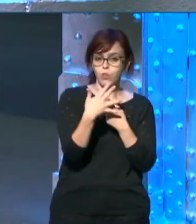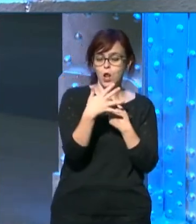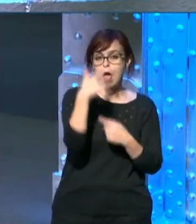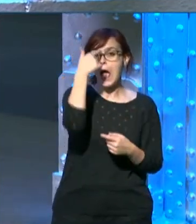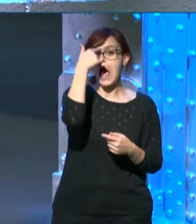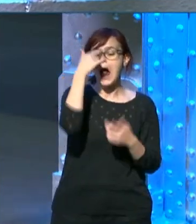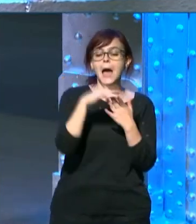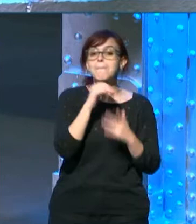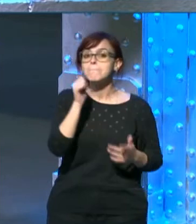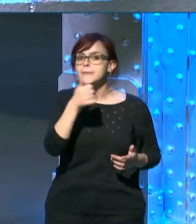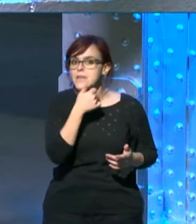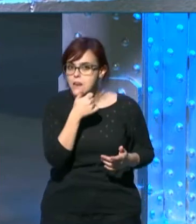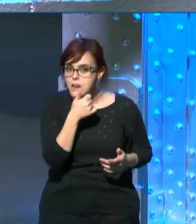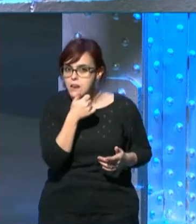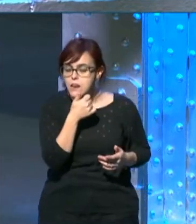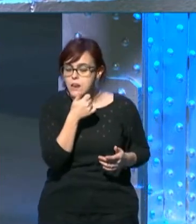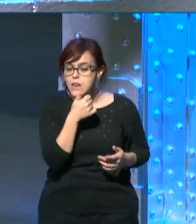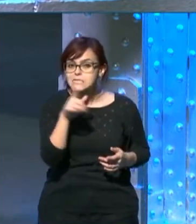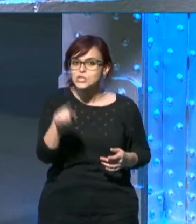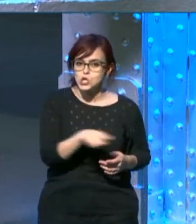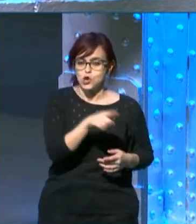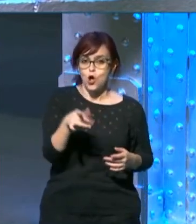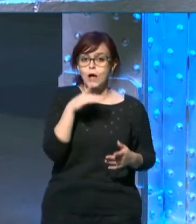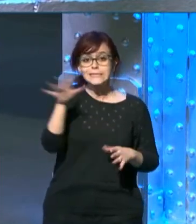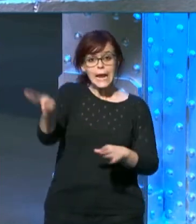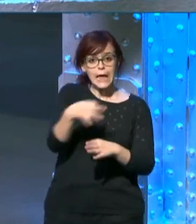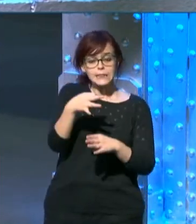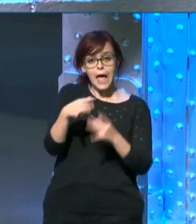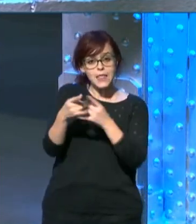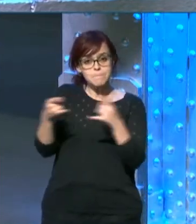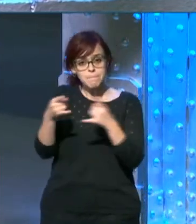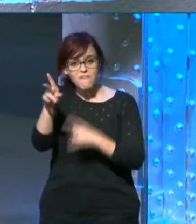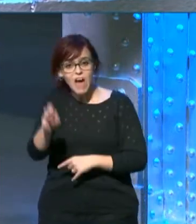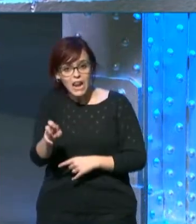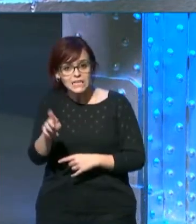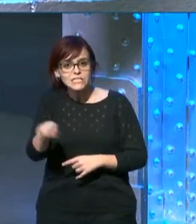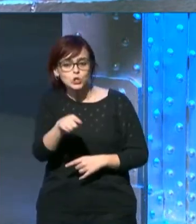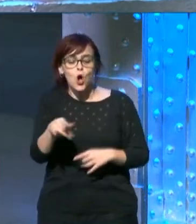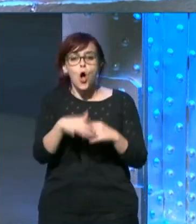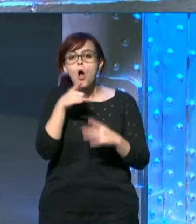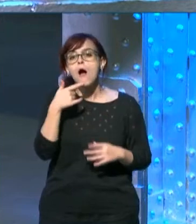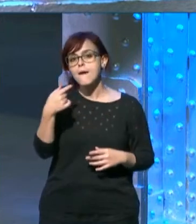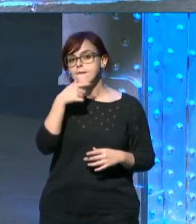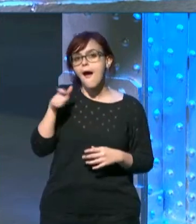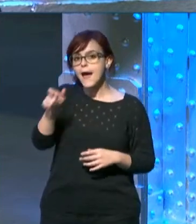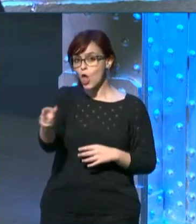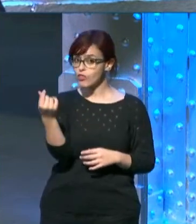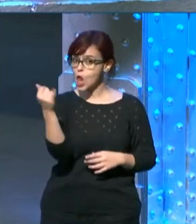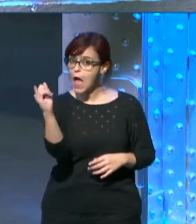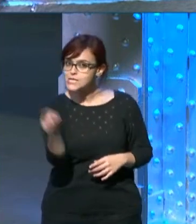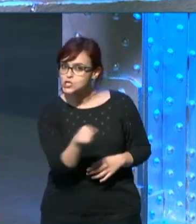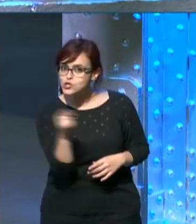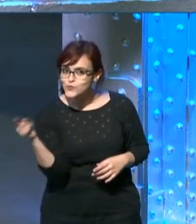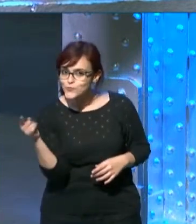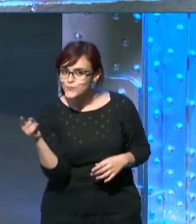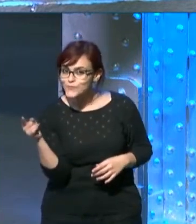de mi PIN, que la tarjeta no está desimantada, que tengo dinero en mi cuenta, que el cajero tiene dinero y que todo va maravillosamente bien. Bien, pero otro